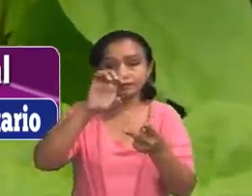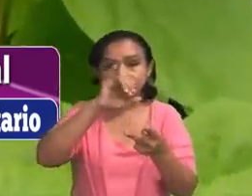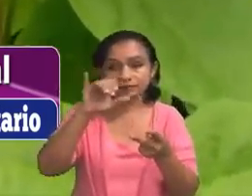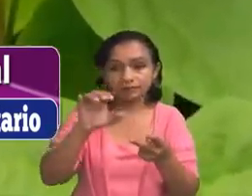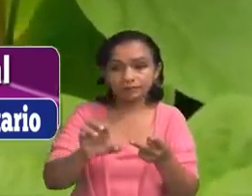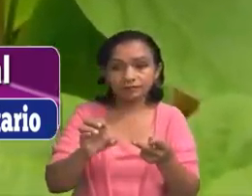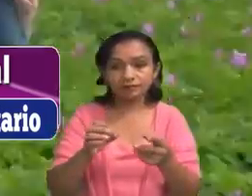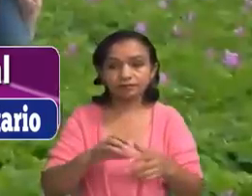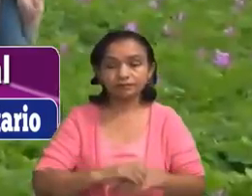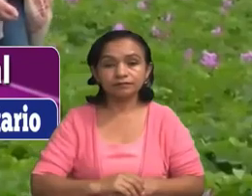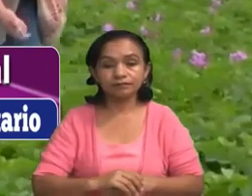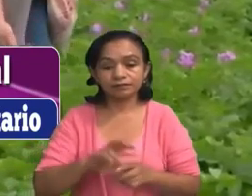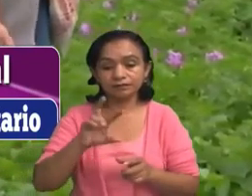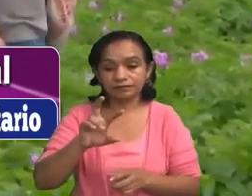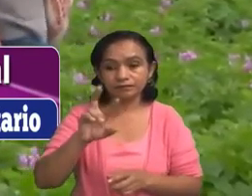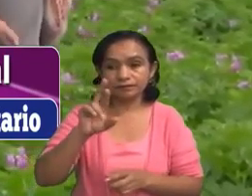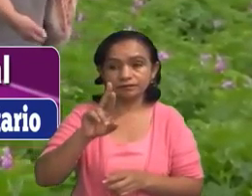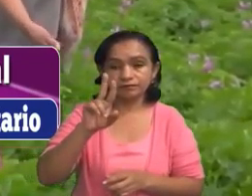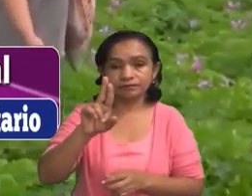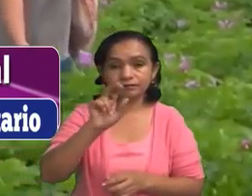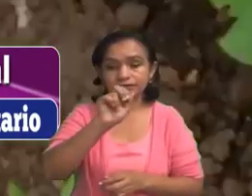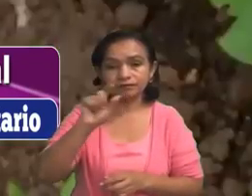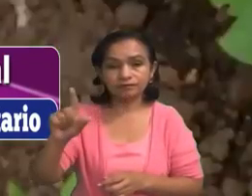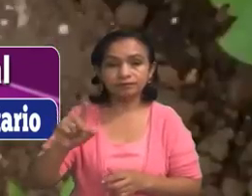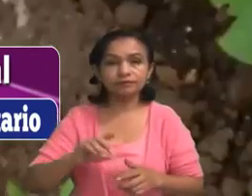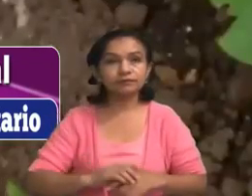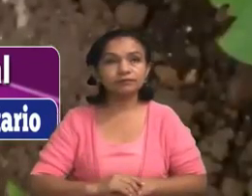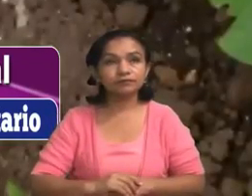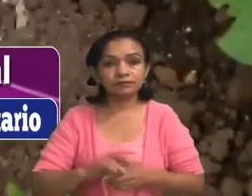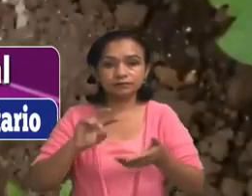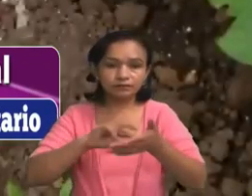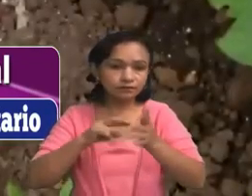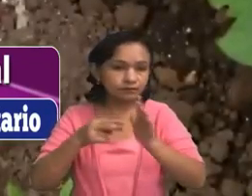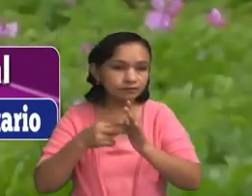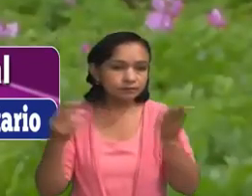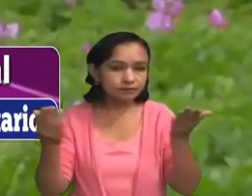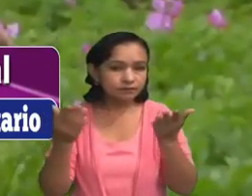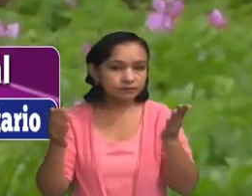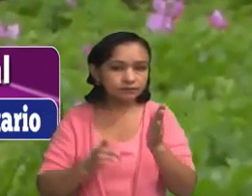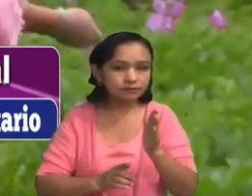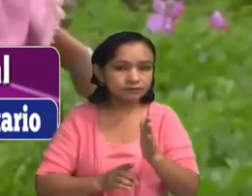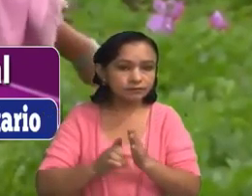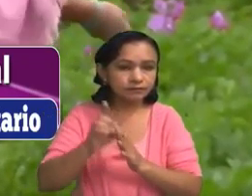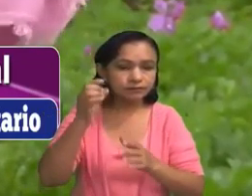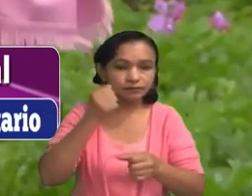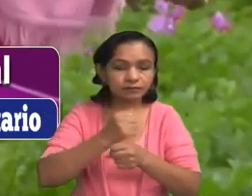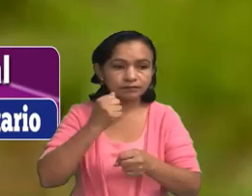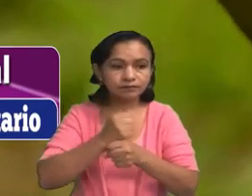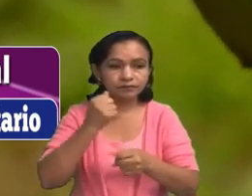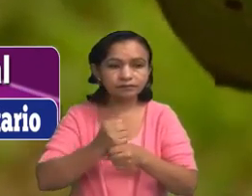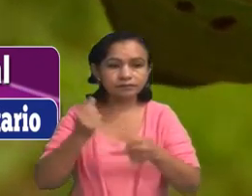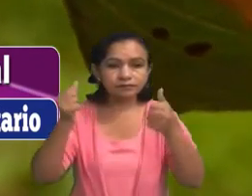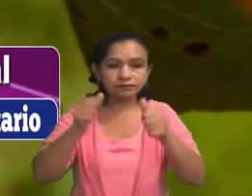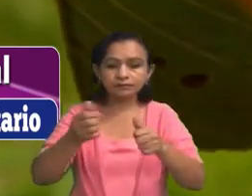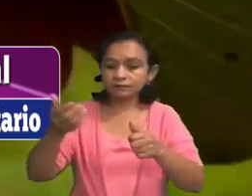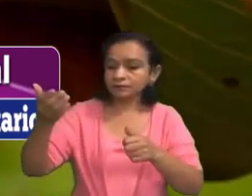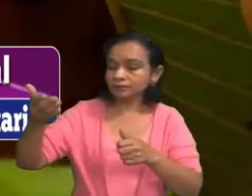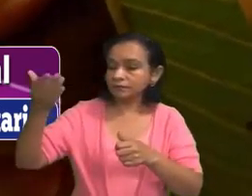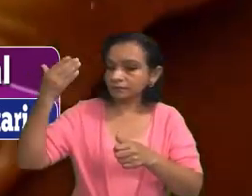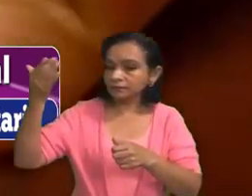sector rural de este país. Y en ese sentido, ¿cuánto se ha avanzado a partir de esas líneas de trabajo que se plantearon ustedes en este